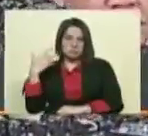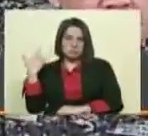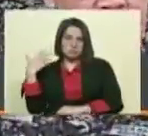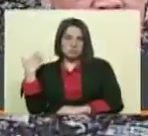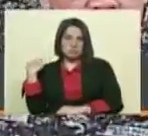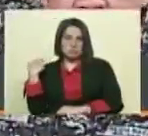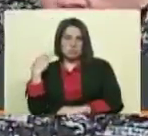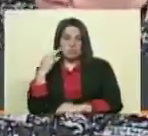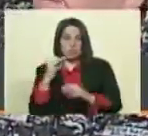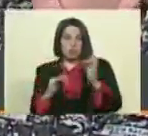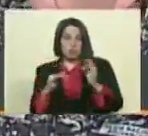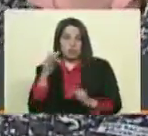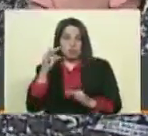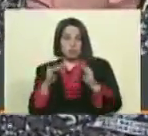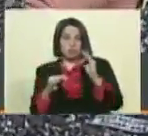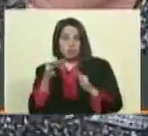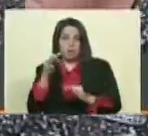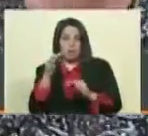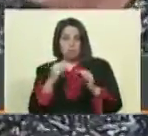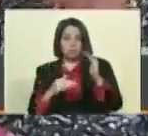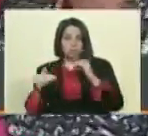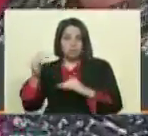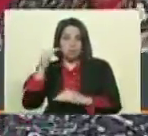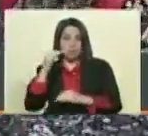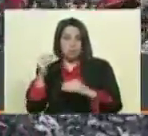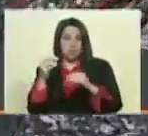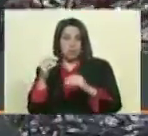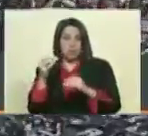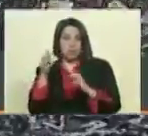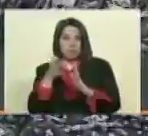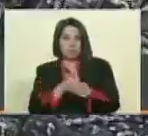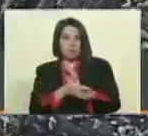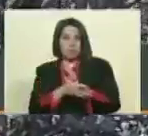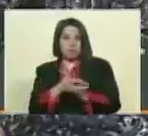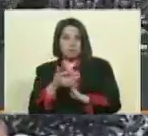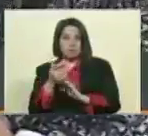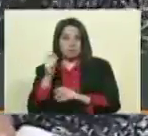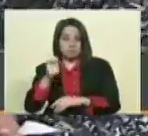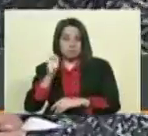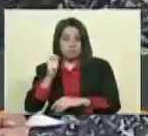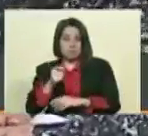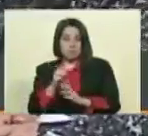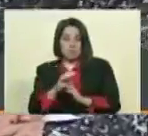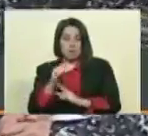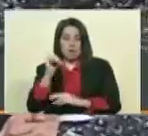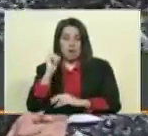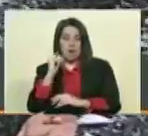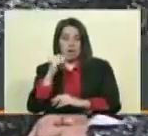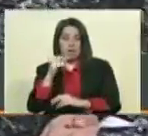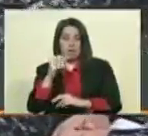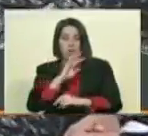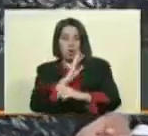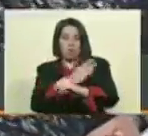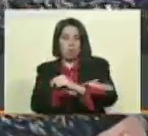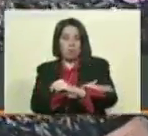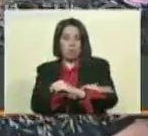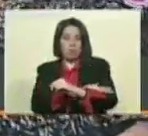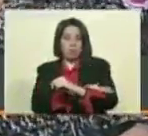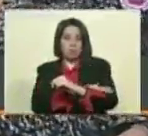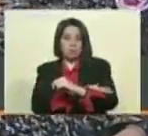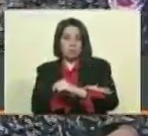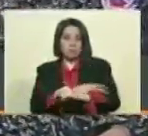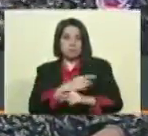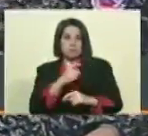poderoso Tribunal Supremo de Justicia. Podemos decir que existe un poder judicial verdadero, con mando,